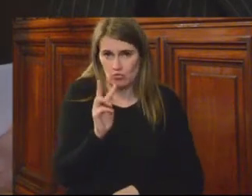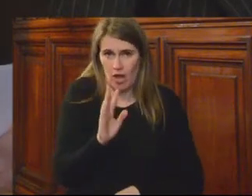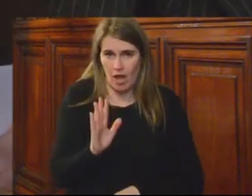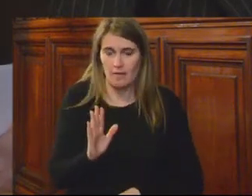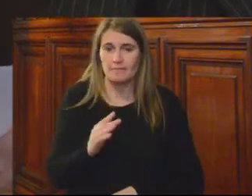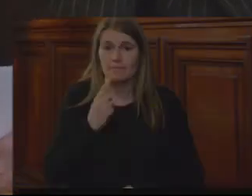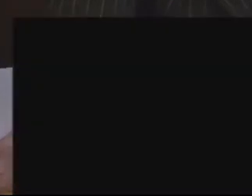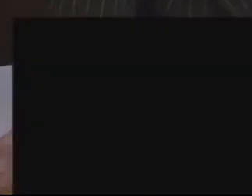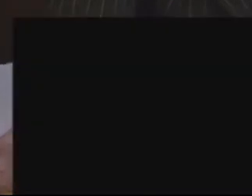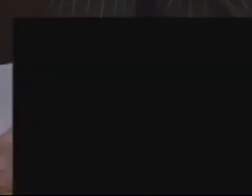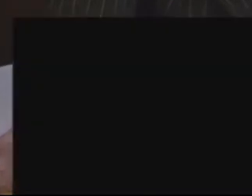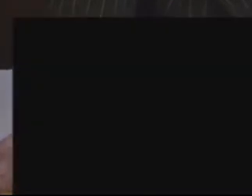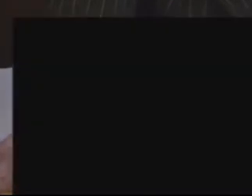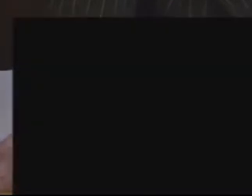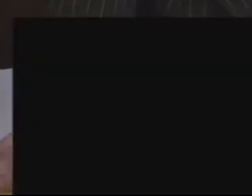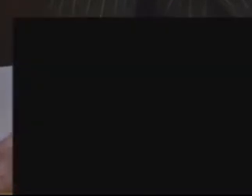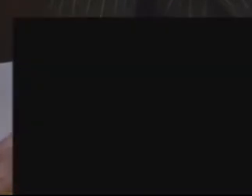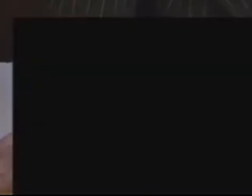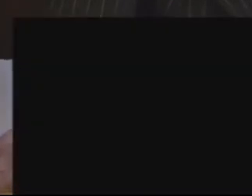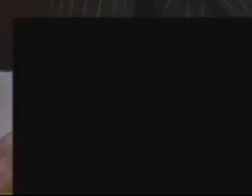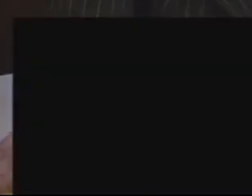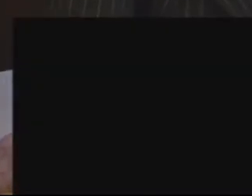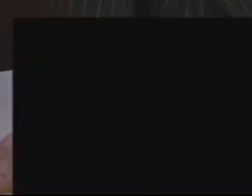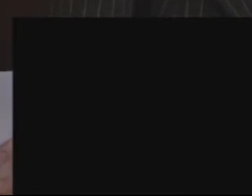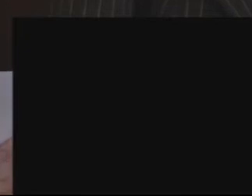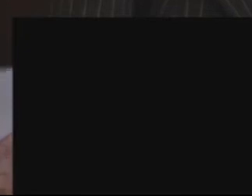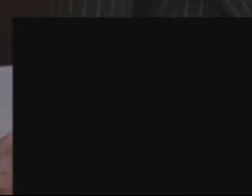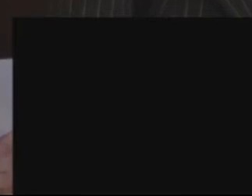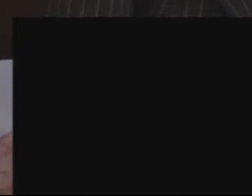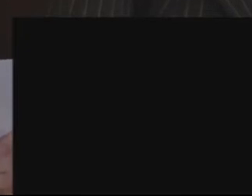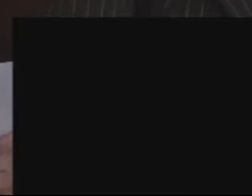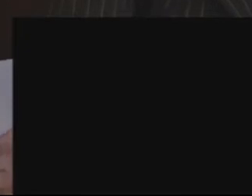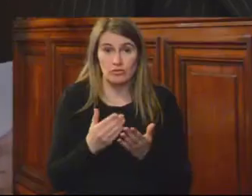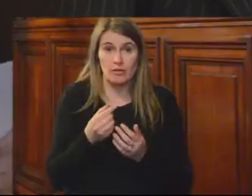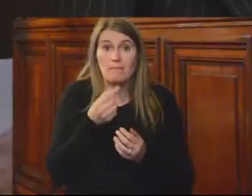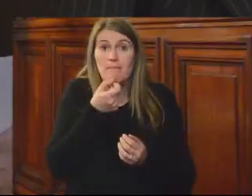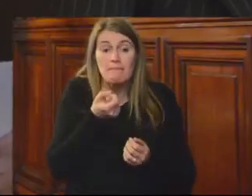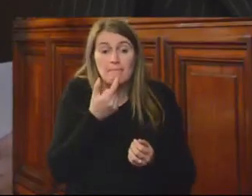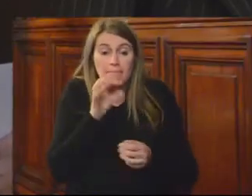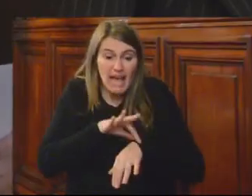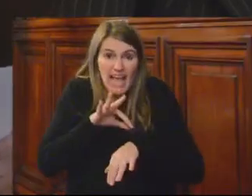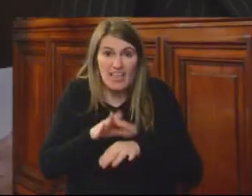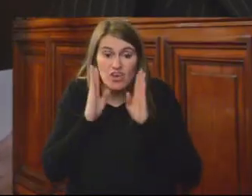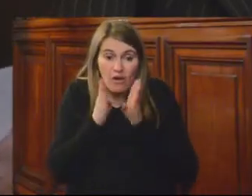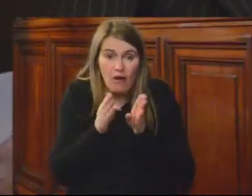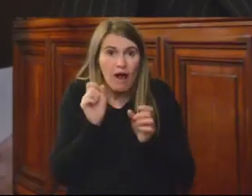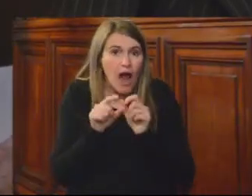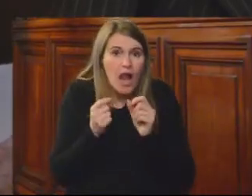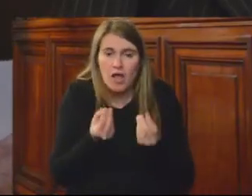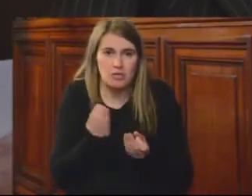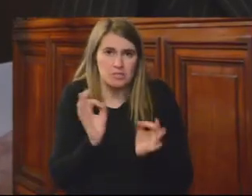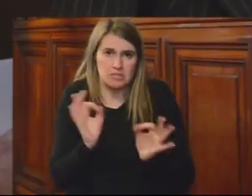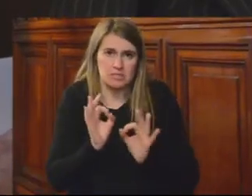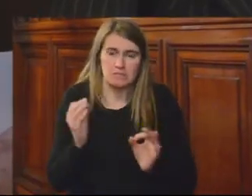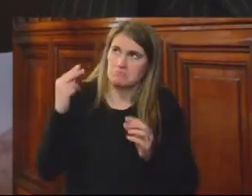más de 30 kilos de peso corporal y no ha recibido tratamiento médico adecuado ante su delicado estado de salud. Por lo